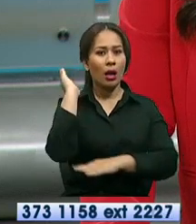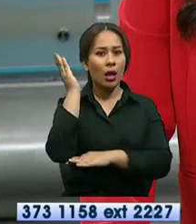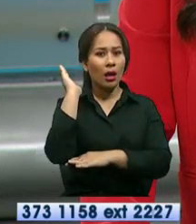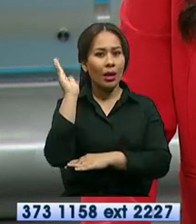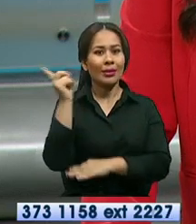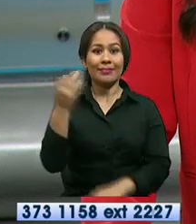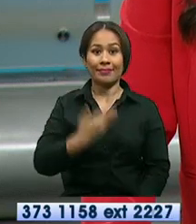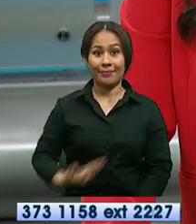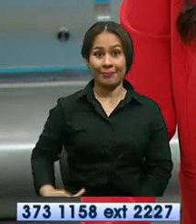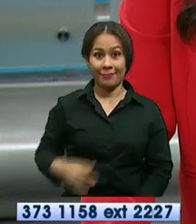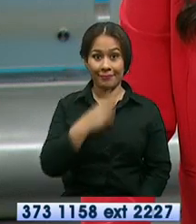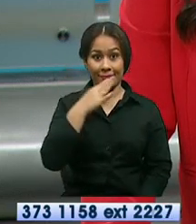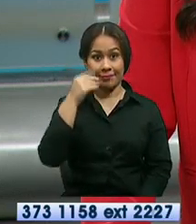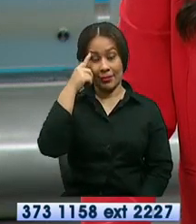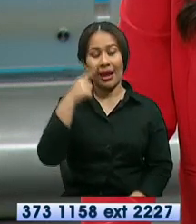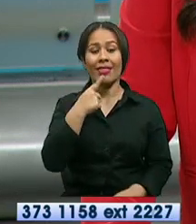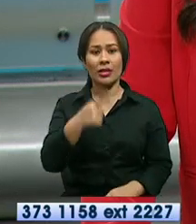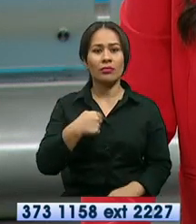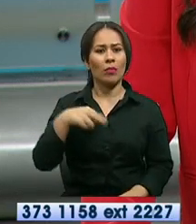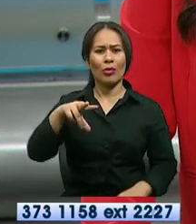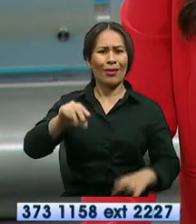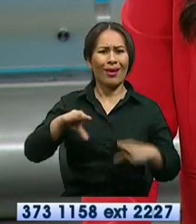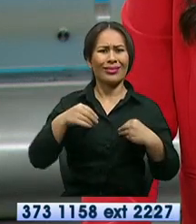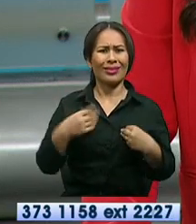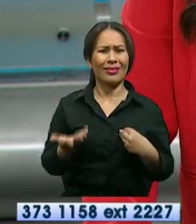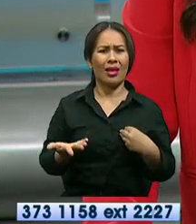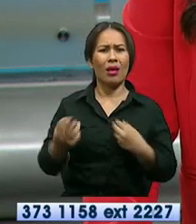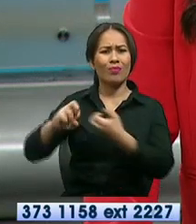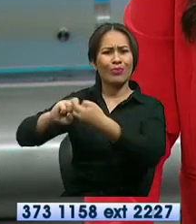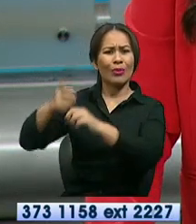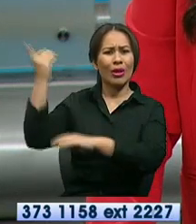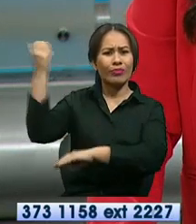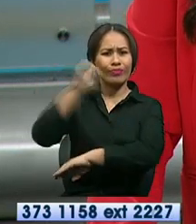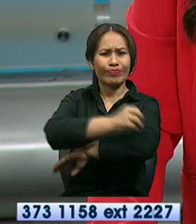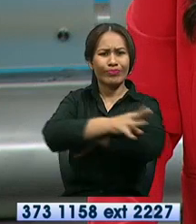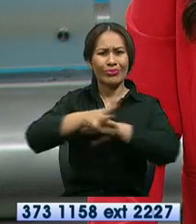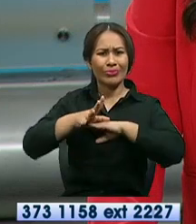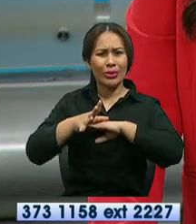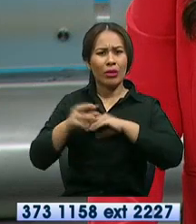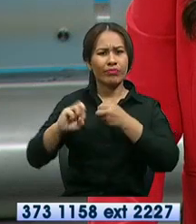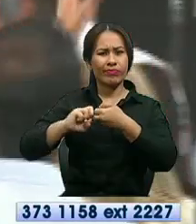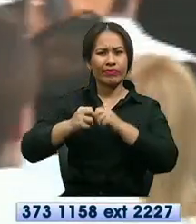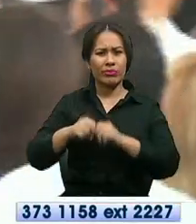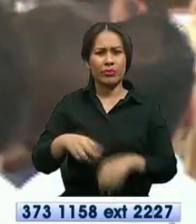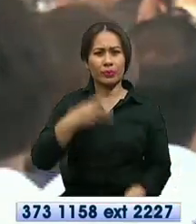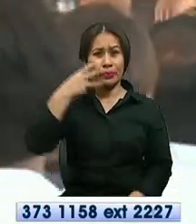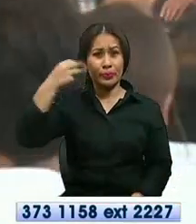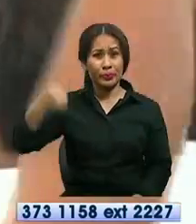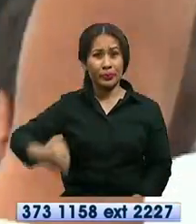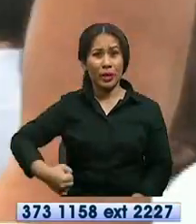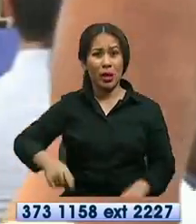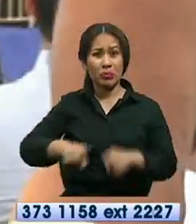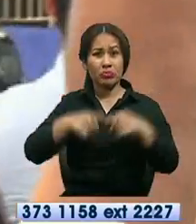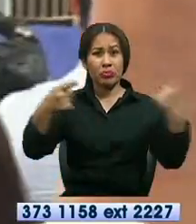el primer mandatario reiteró su rechazo a lo ocurrido en Morona, Santiago.